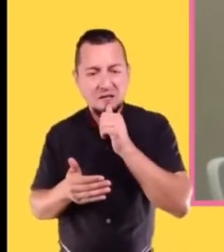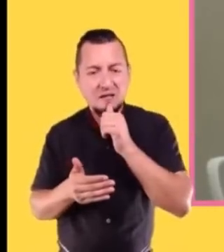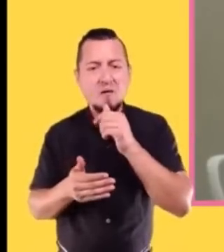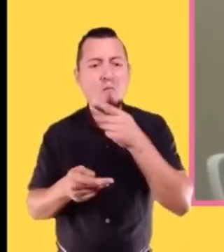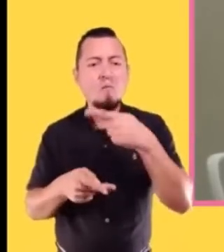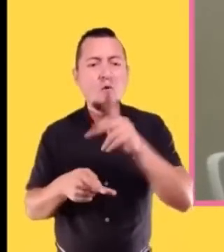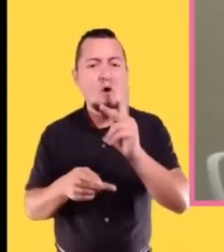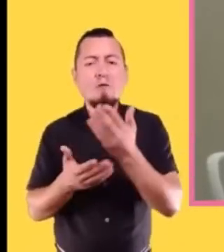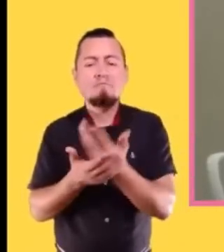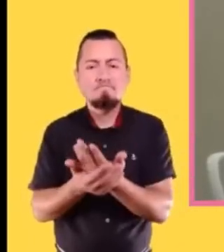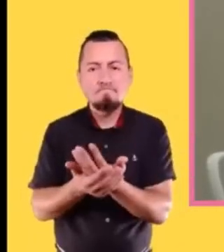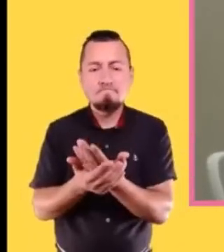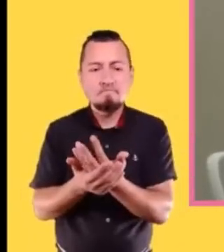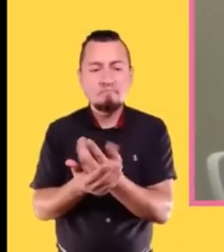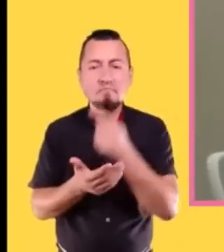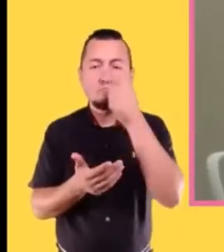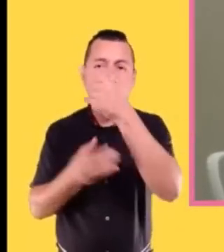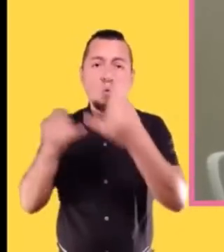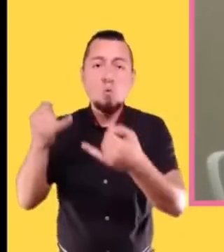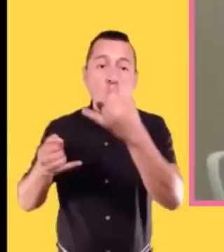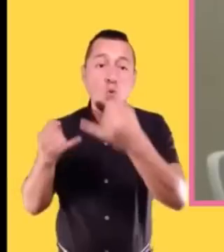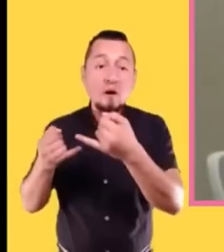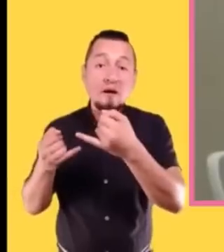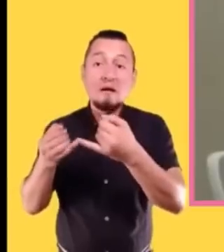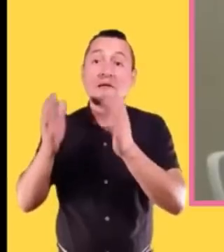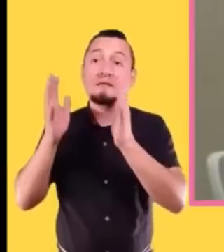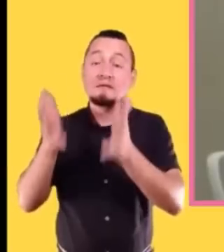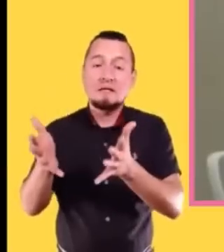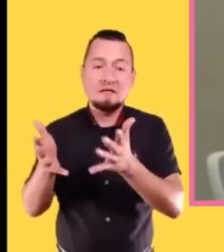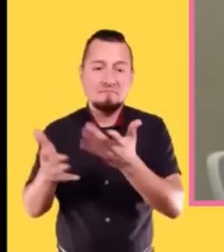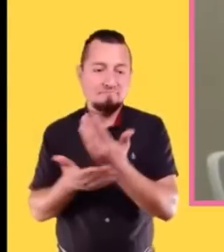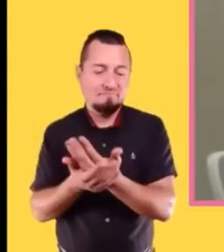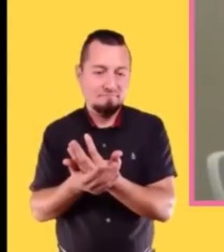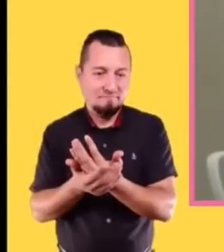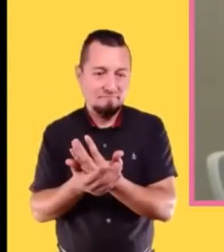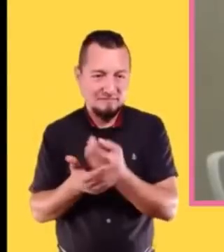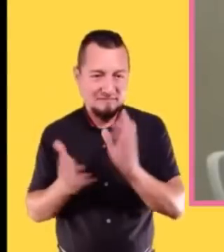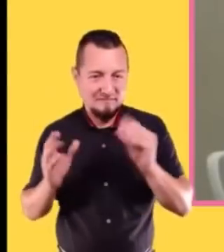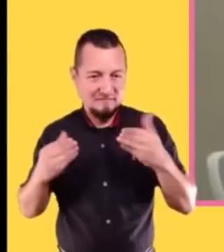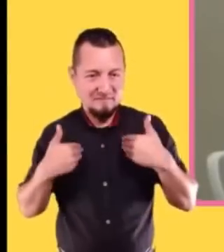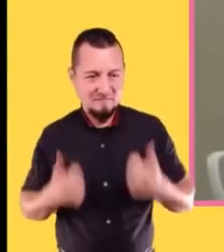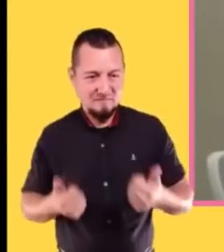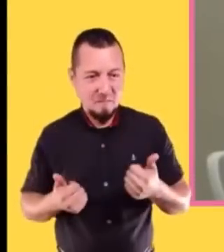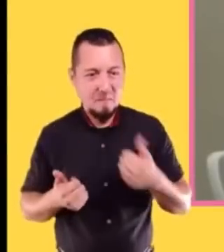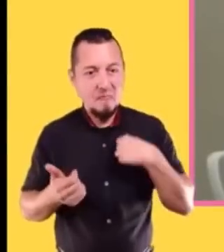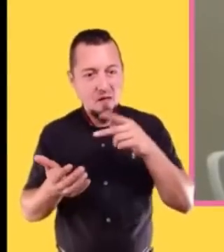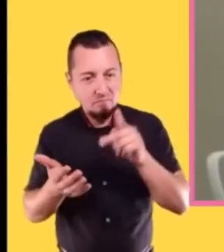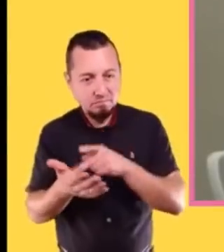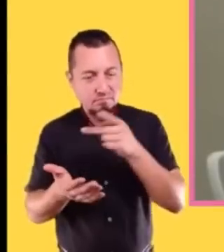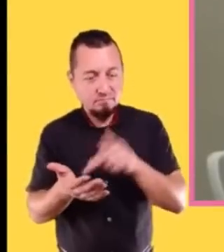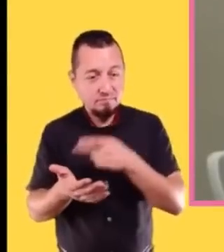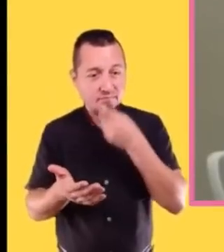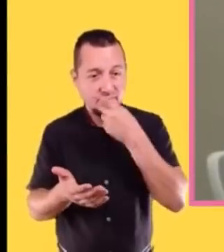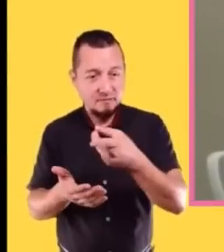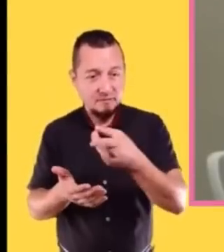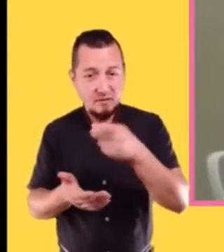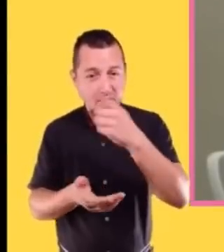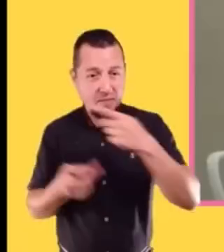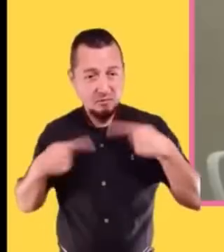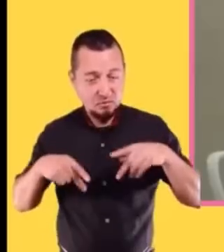dijimos, esperaremos la resolución judicial. Entonces, si los libros de texto se